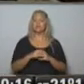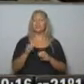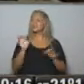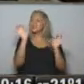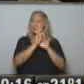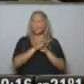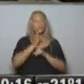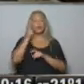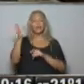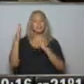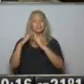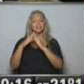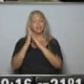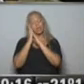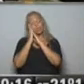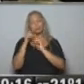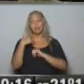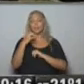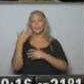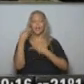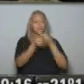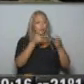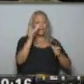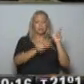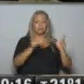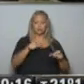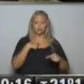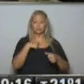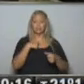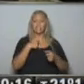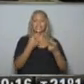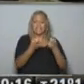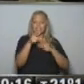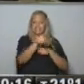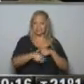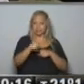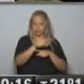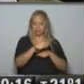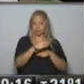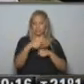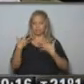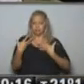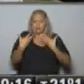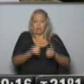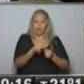ninguno a dormir hasta no llegar a tratar de asistir a todos aquellos que necesiten nuestro